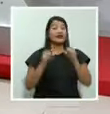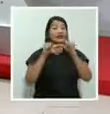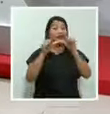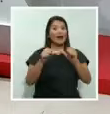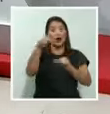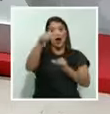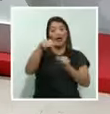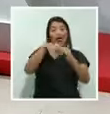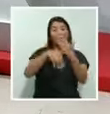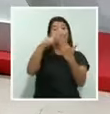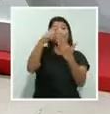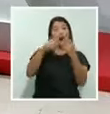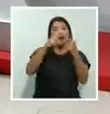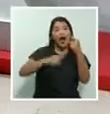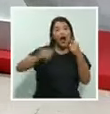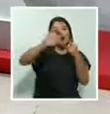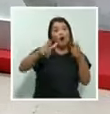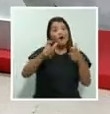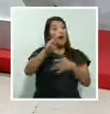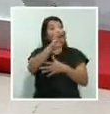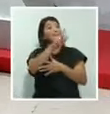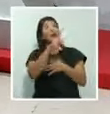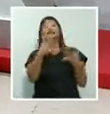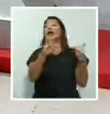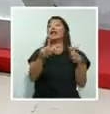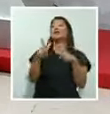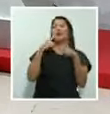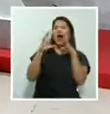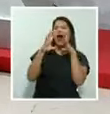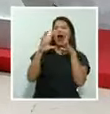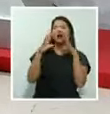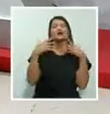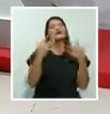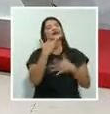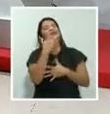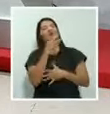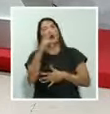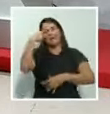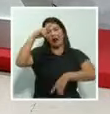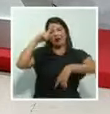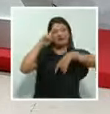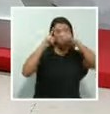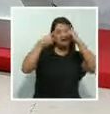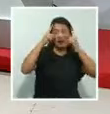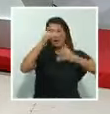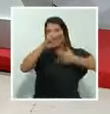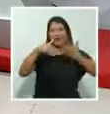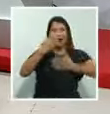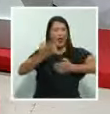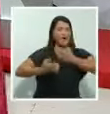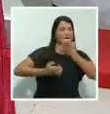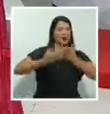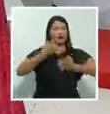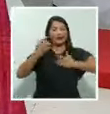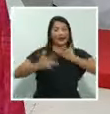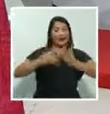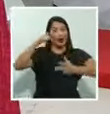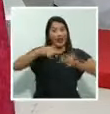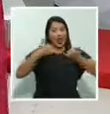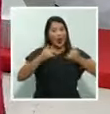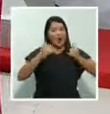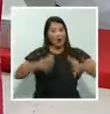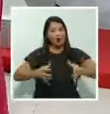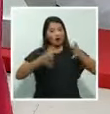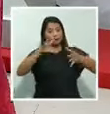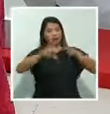Continuamos acá en la Rueda de la Fortuna. ¡Meli! Ya está listo para gritar. ¡Ay, qué rico! Para sudar, para todas las emociones que nos da el cilindro